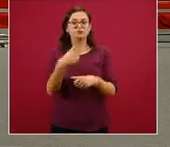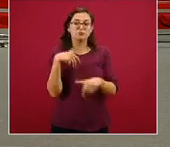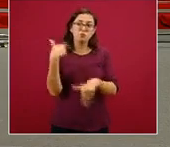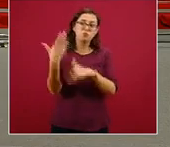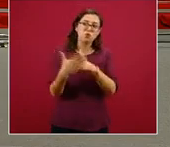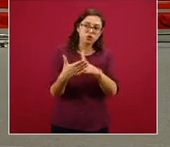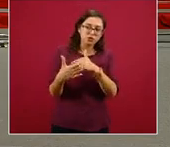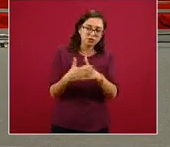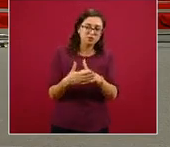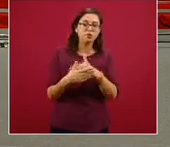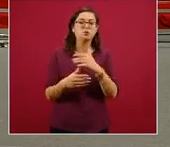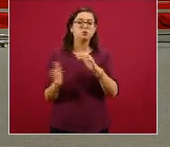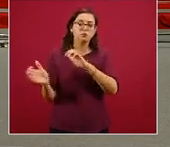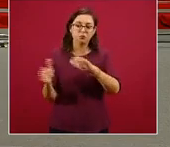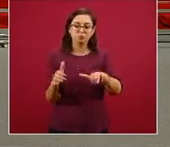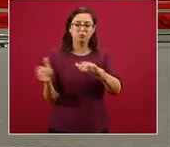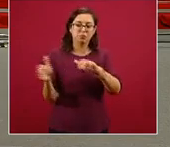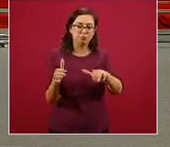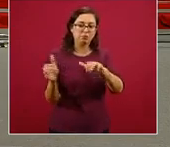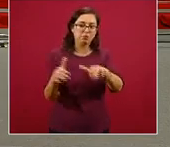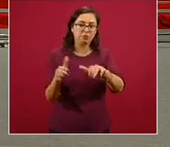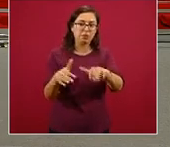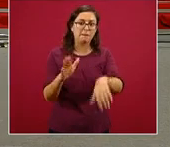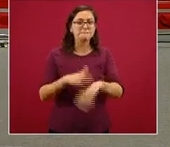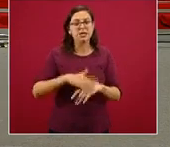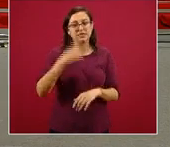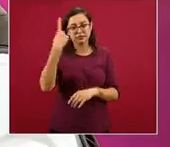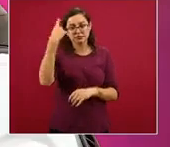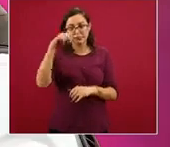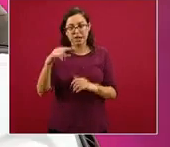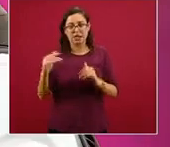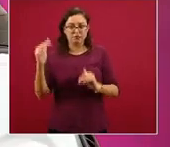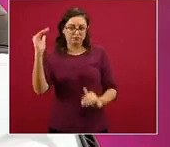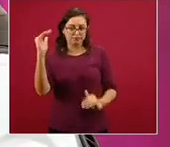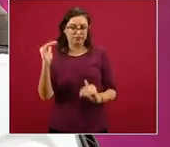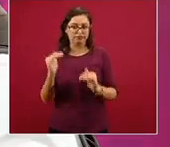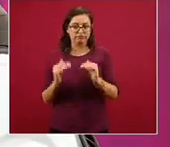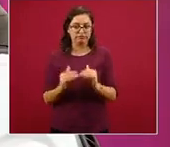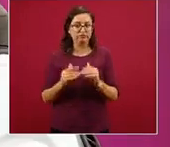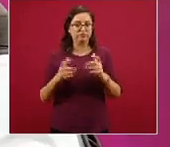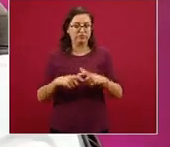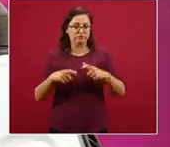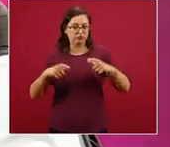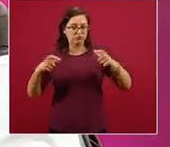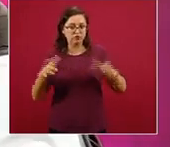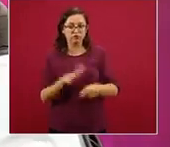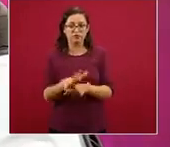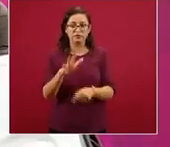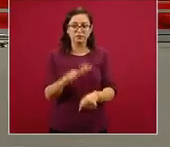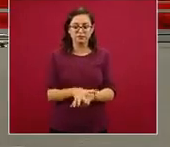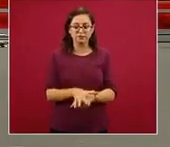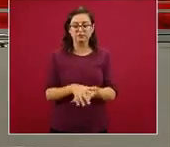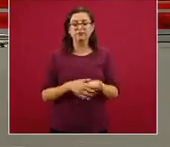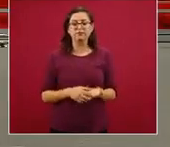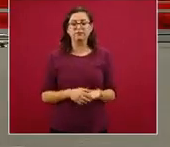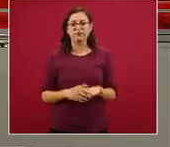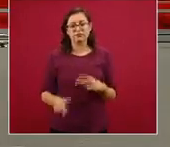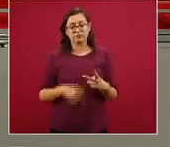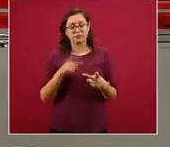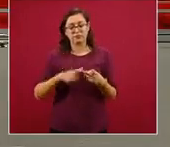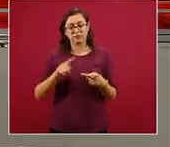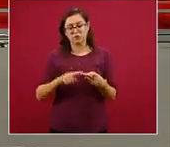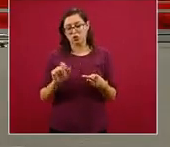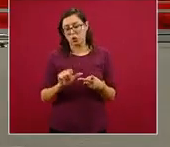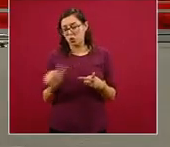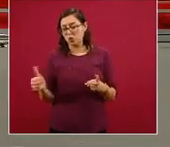a disminuir la brecha que se requiere de cantidad de profesionales de la salud. Ahora, ¿qué otra estrategia